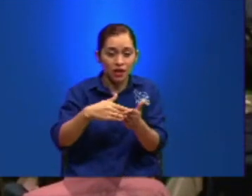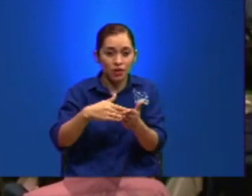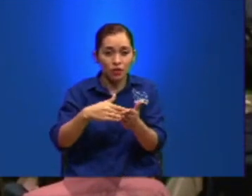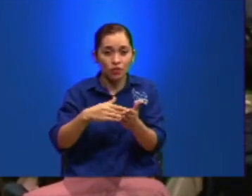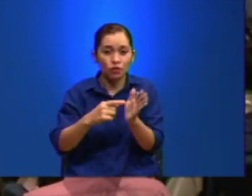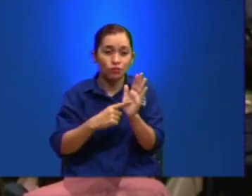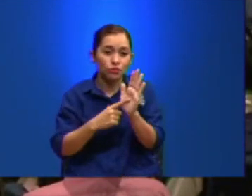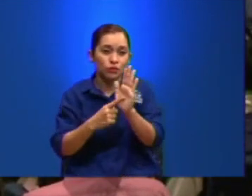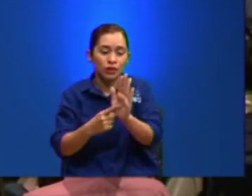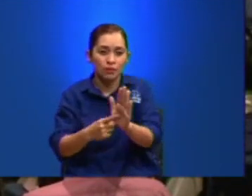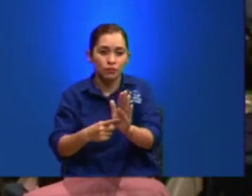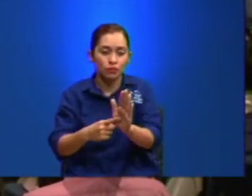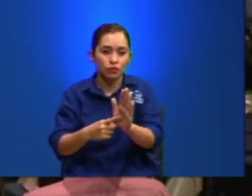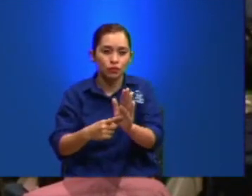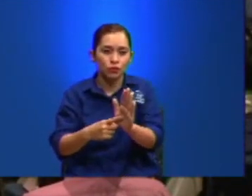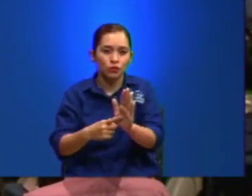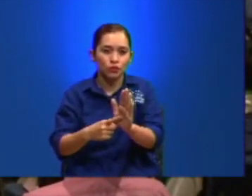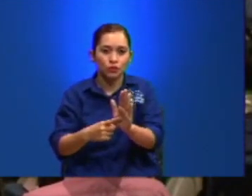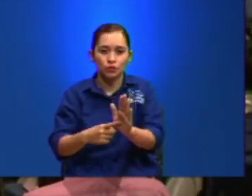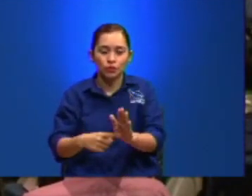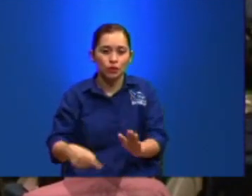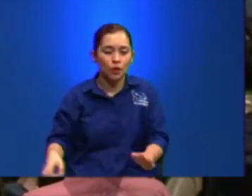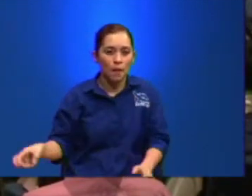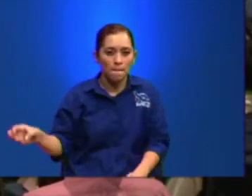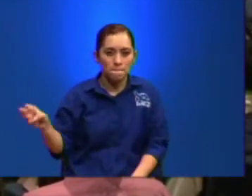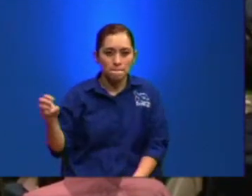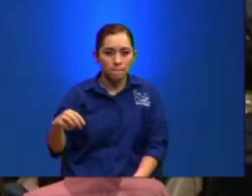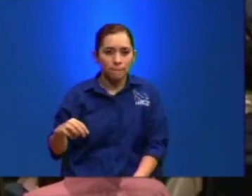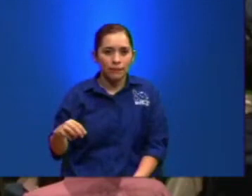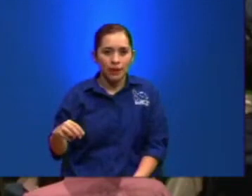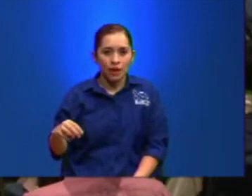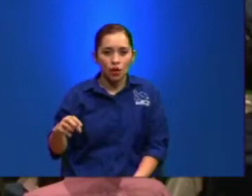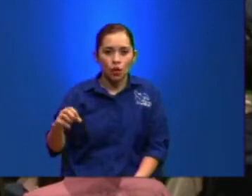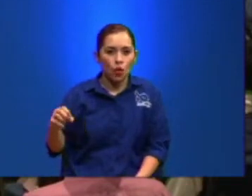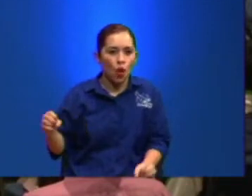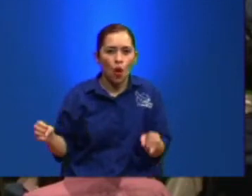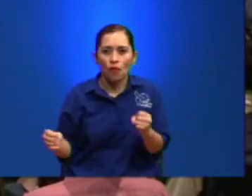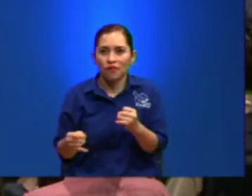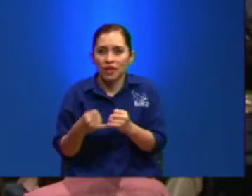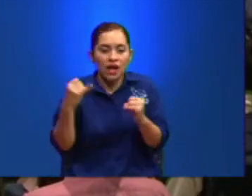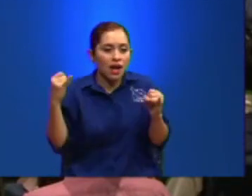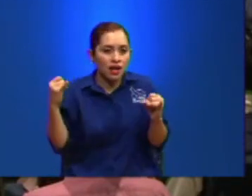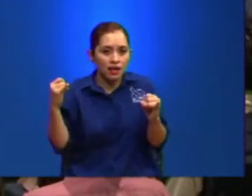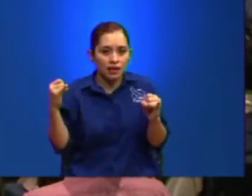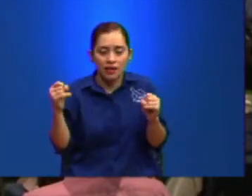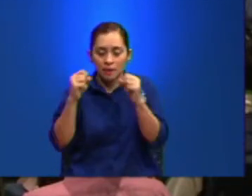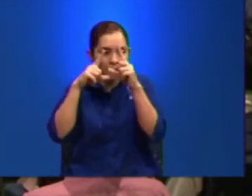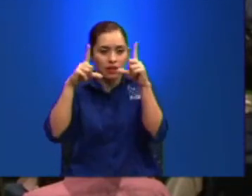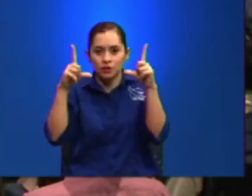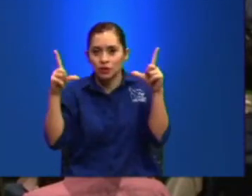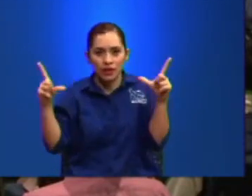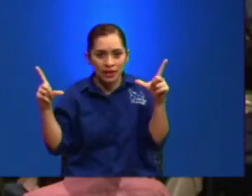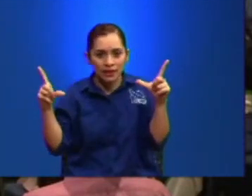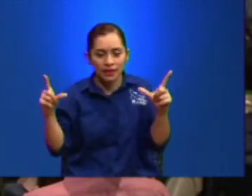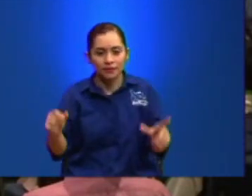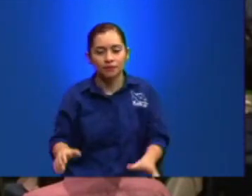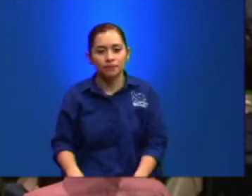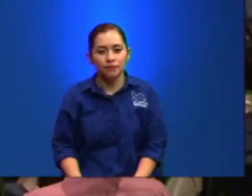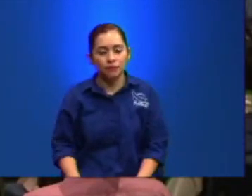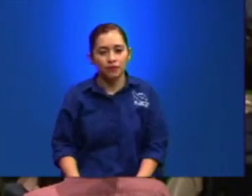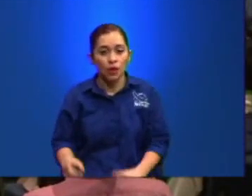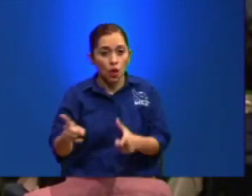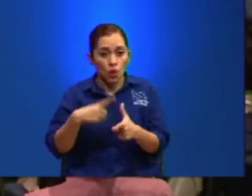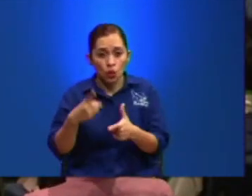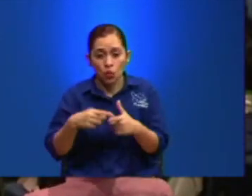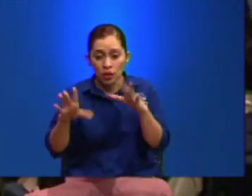cuando se descubrió la penicilina que fue el último el área de la moda hermano y se salvaron tantas vidas en ese tiempo en cuando alguien